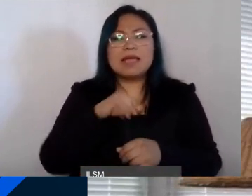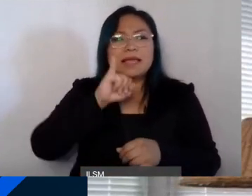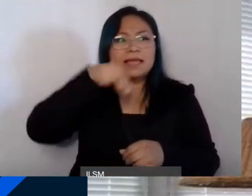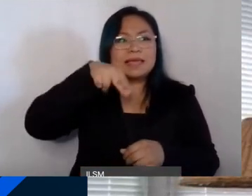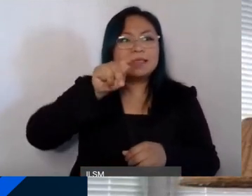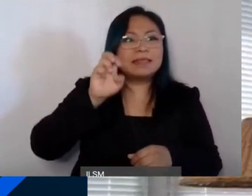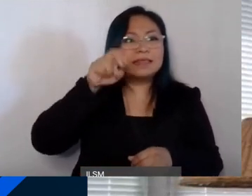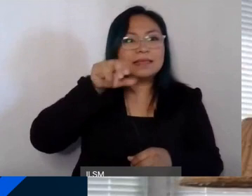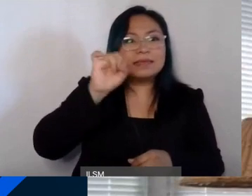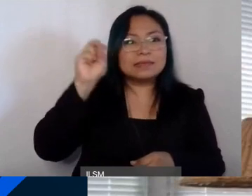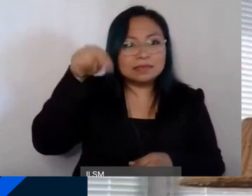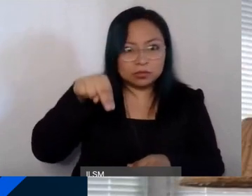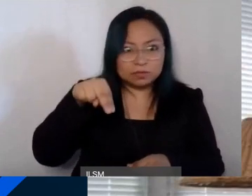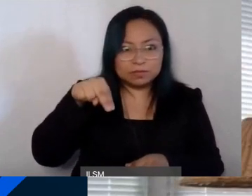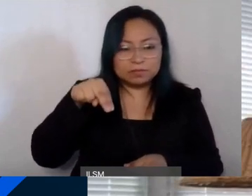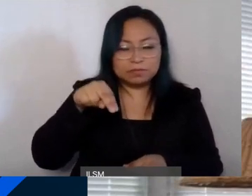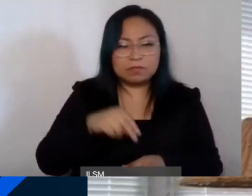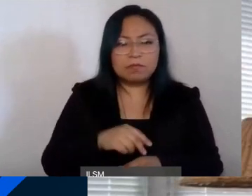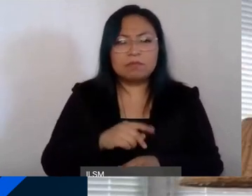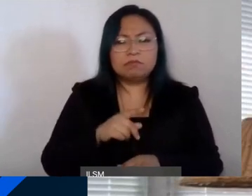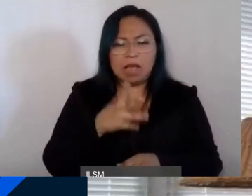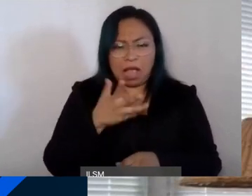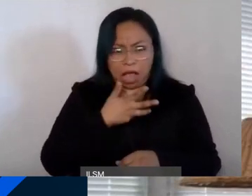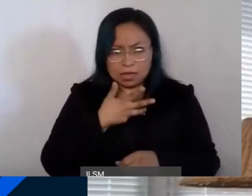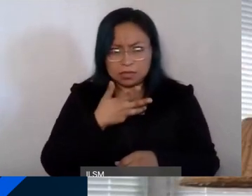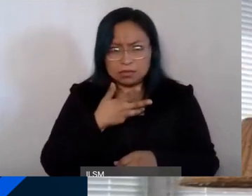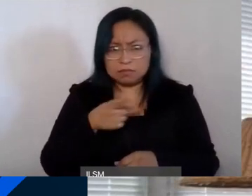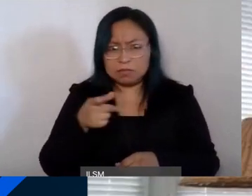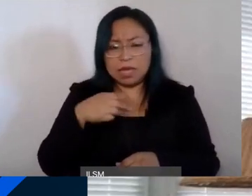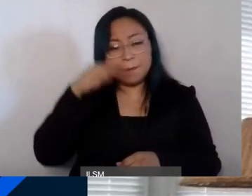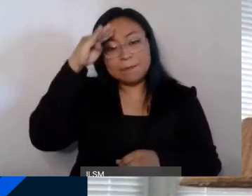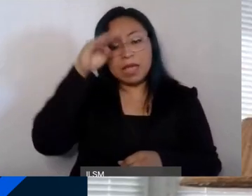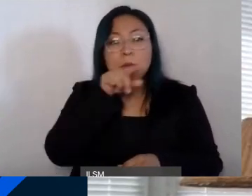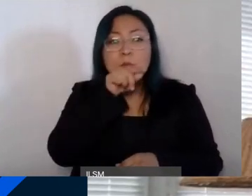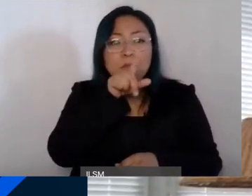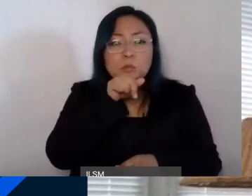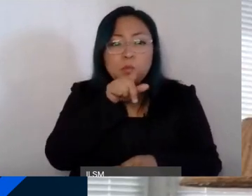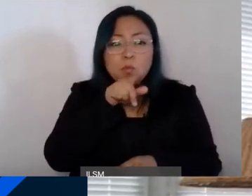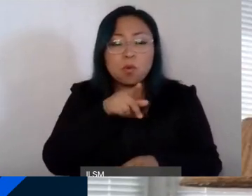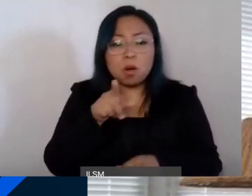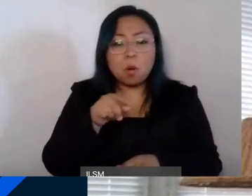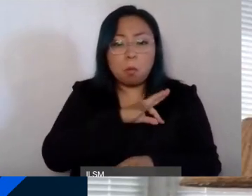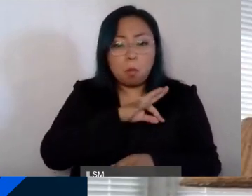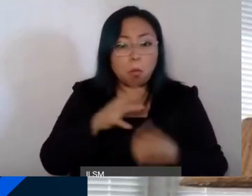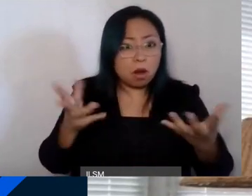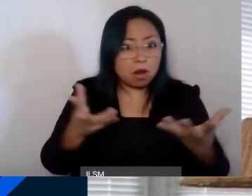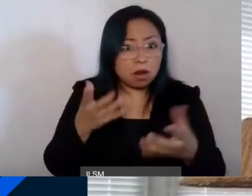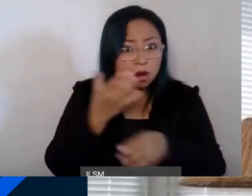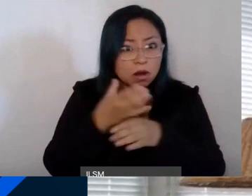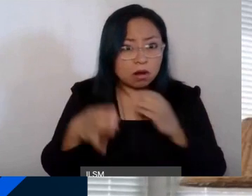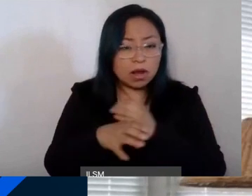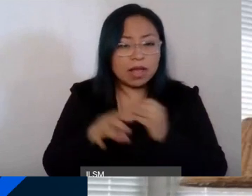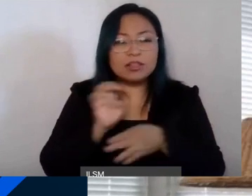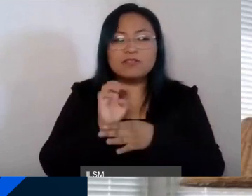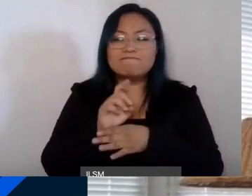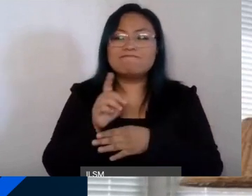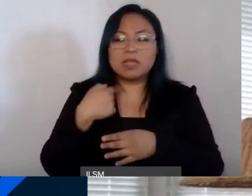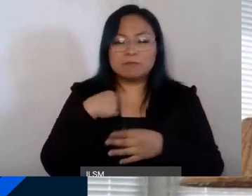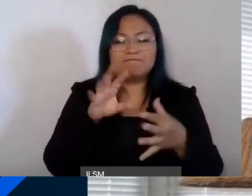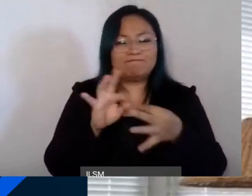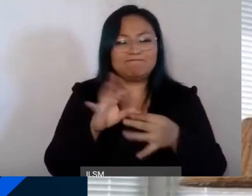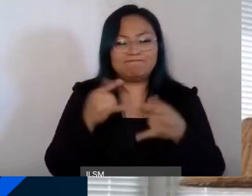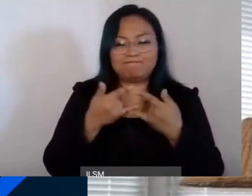un pollito puede tener poder de intención pues nos vamos a francia y en una universidad francesa